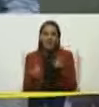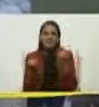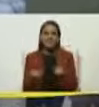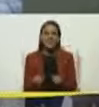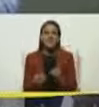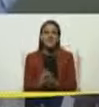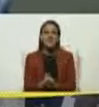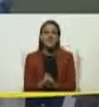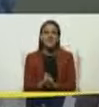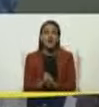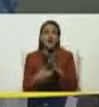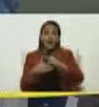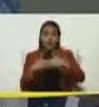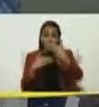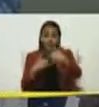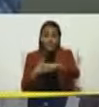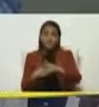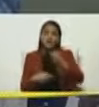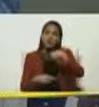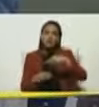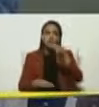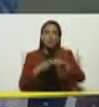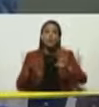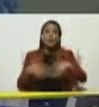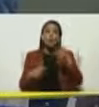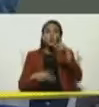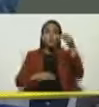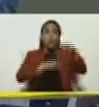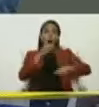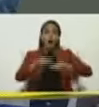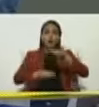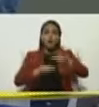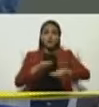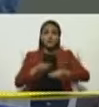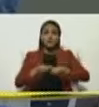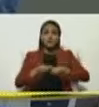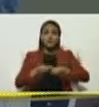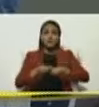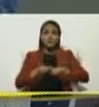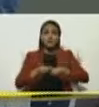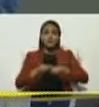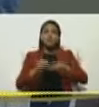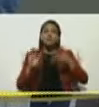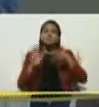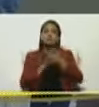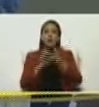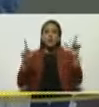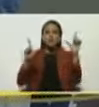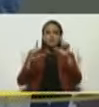En la próxima etapa vamos a presentar cuando tú hiciste un programa que tenías los martes.